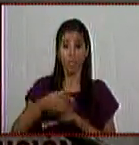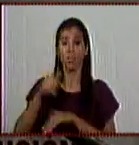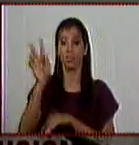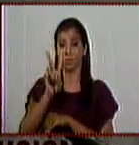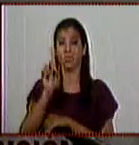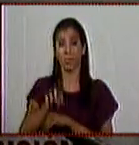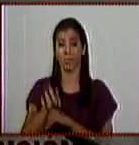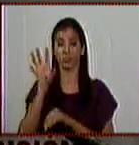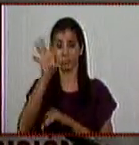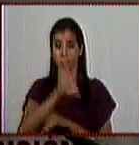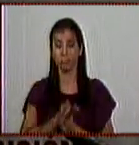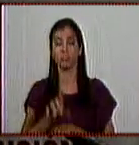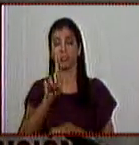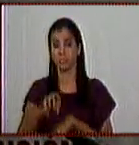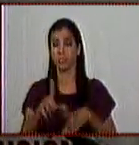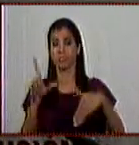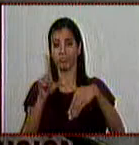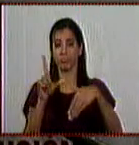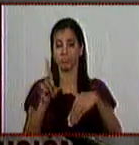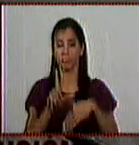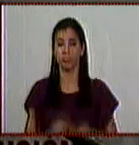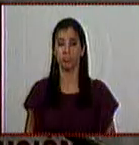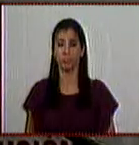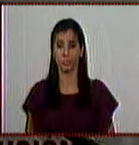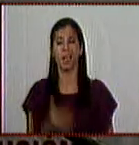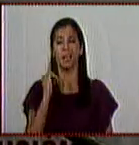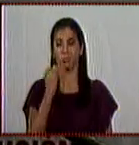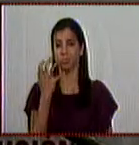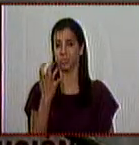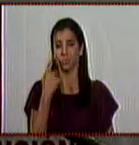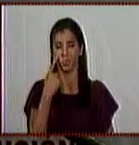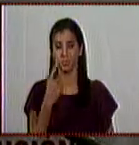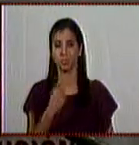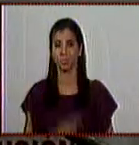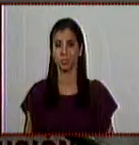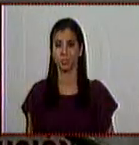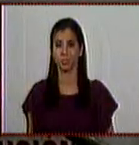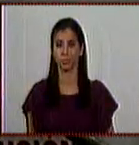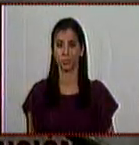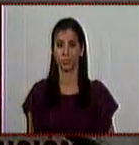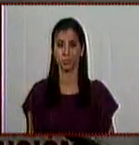buena parte del continente latinoamericano y suramericano